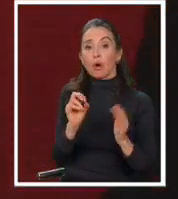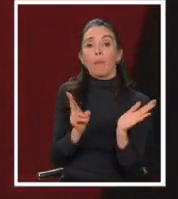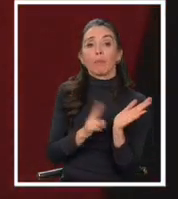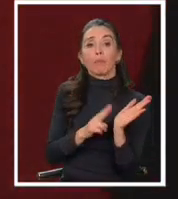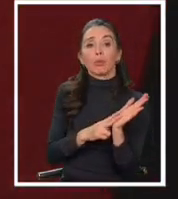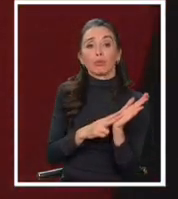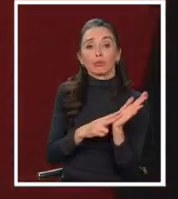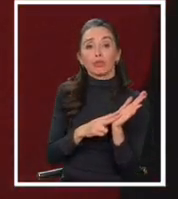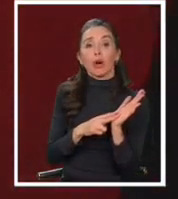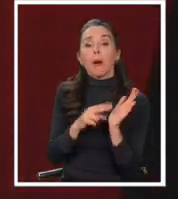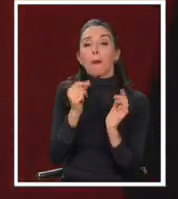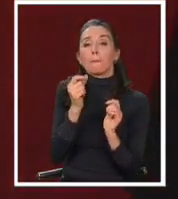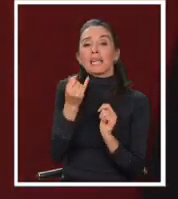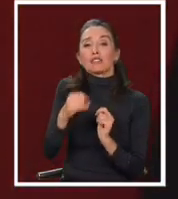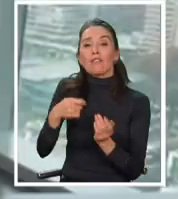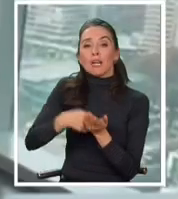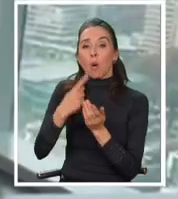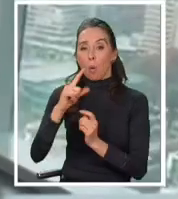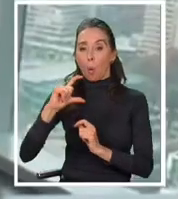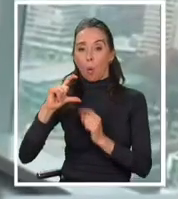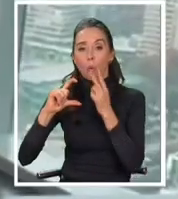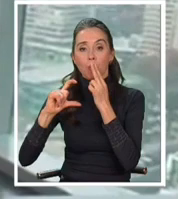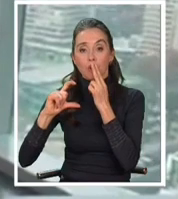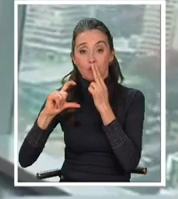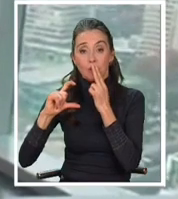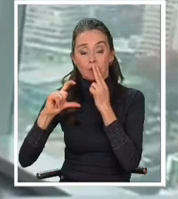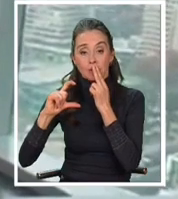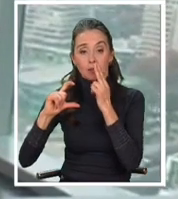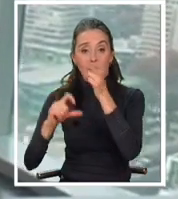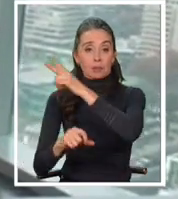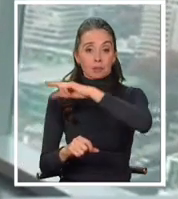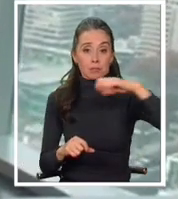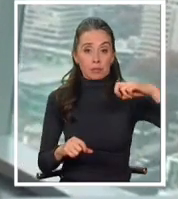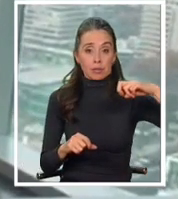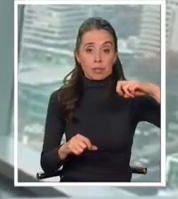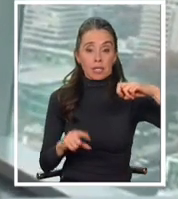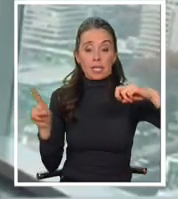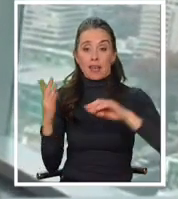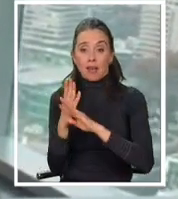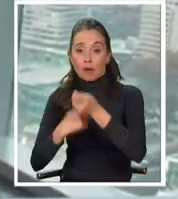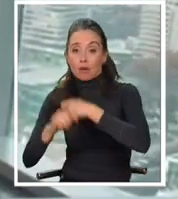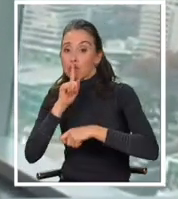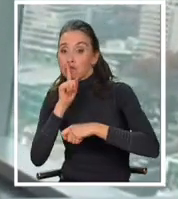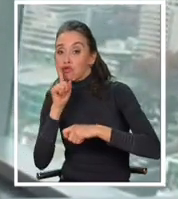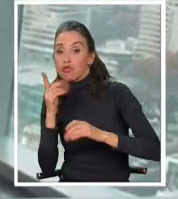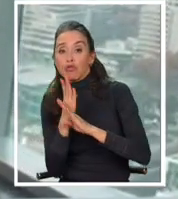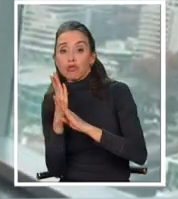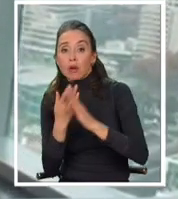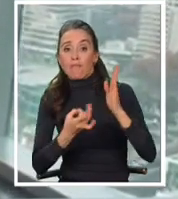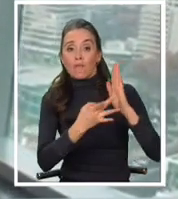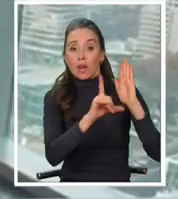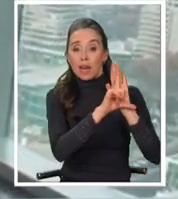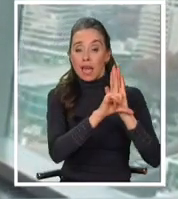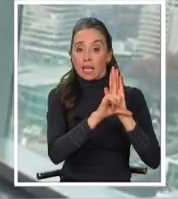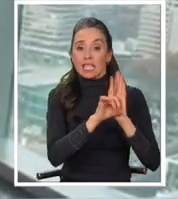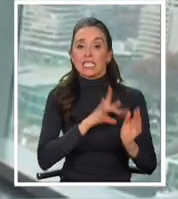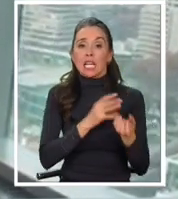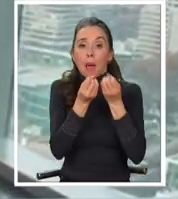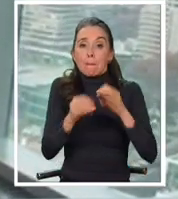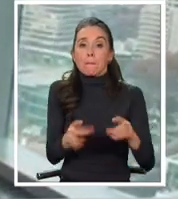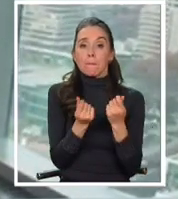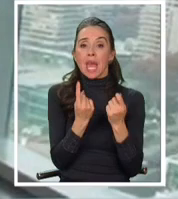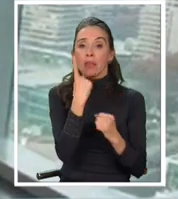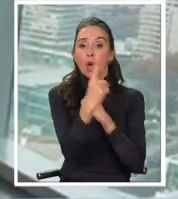80% del precio final de cada cajetilla en impuestos, esta economía ilegal le representa al país